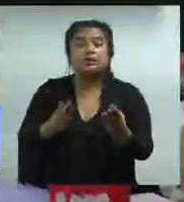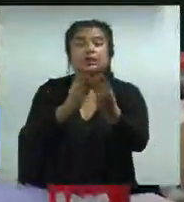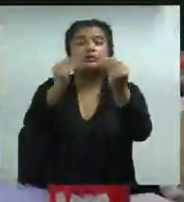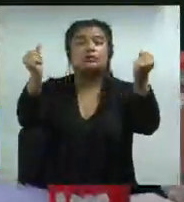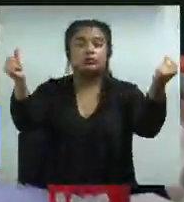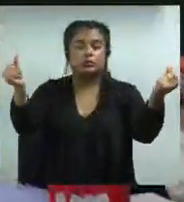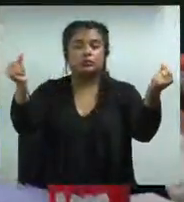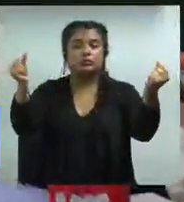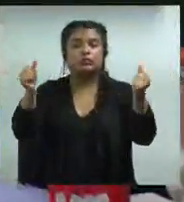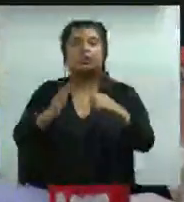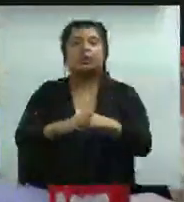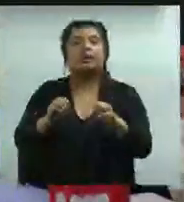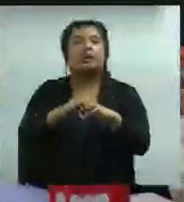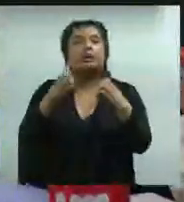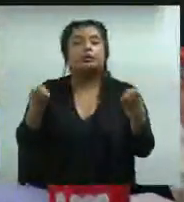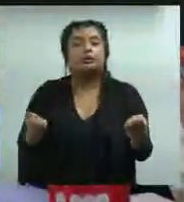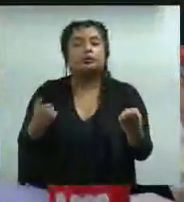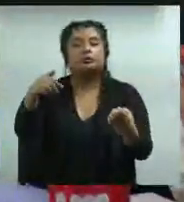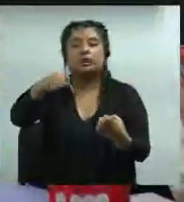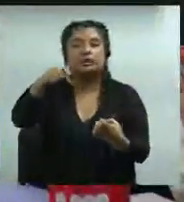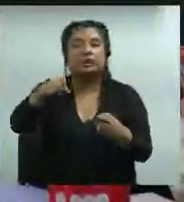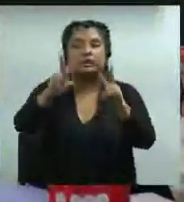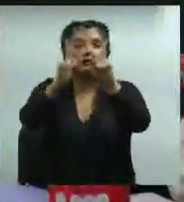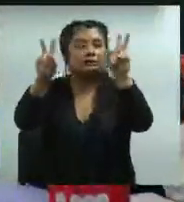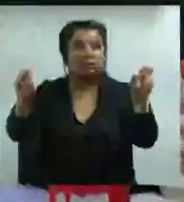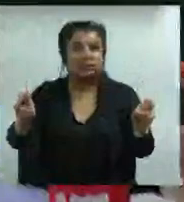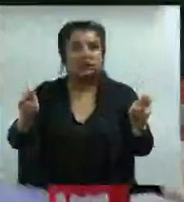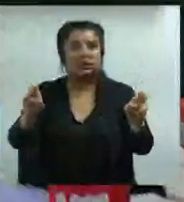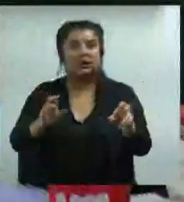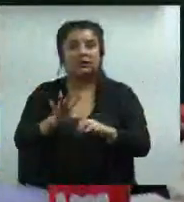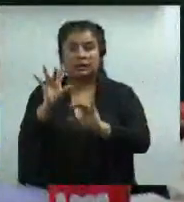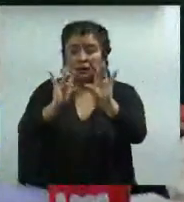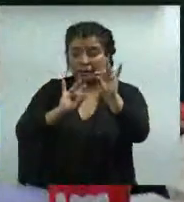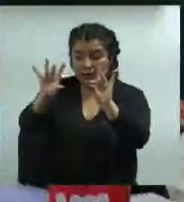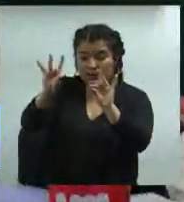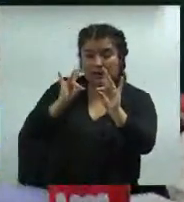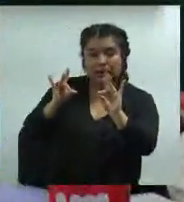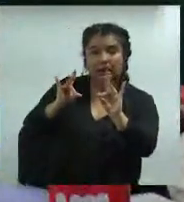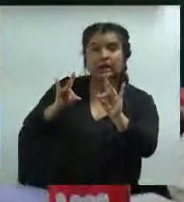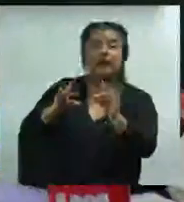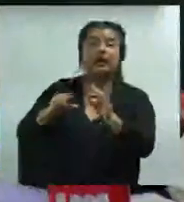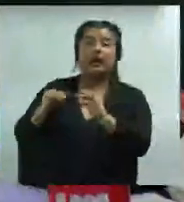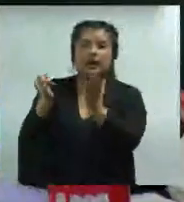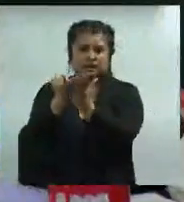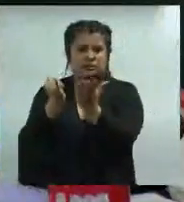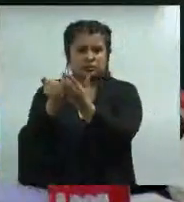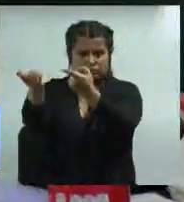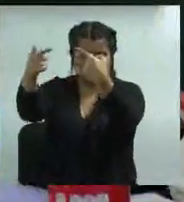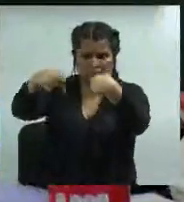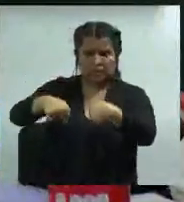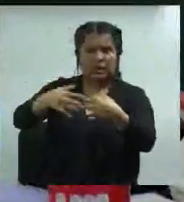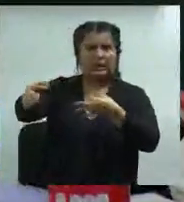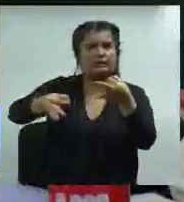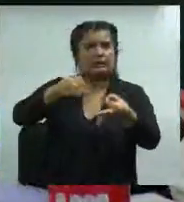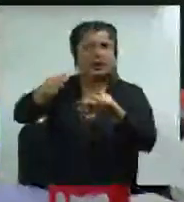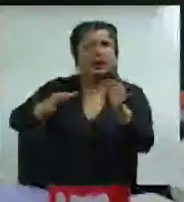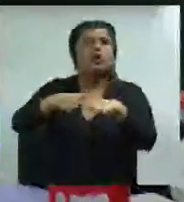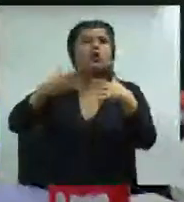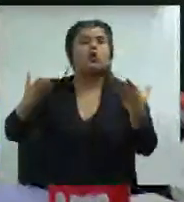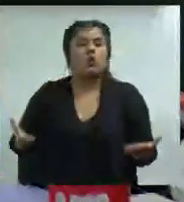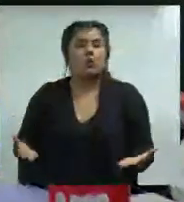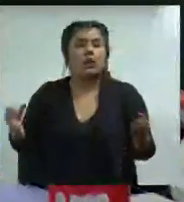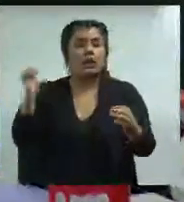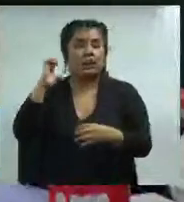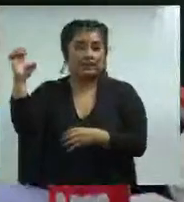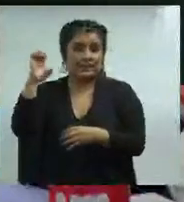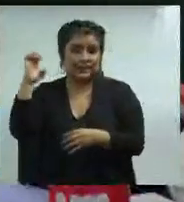solución. Entonces, creo que aquí el tema es de la… Sí deberíamos invitar a la institucionalidad para que vengan a explicar cómo van a atender cada nivel de la